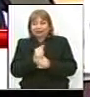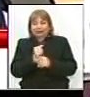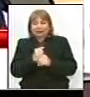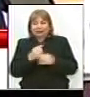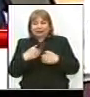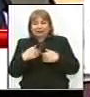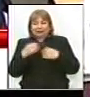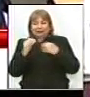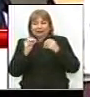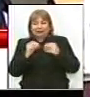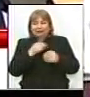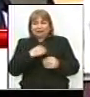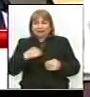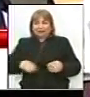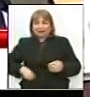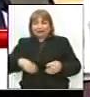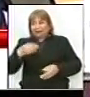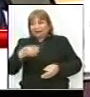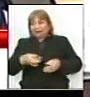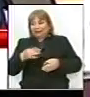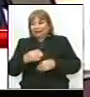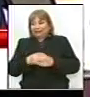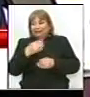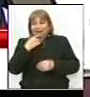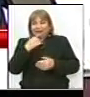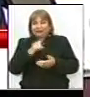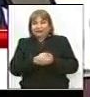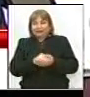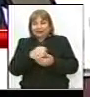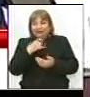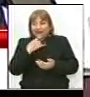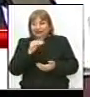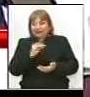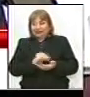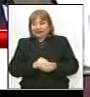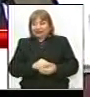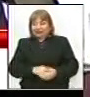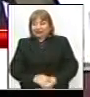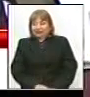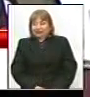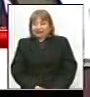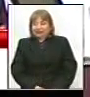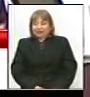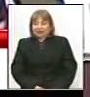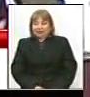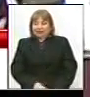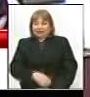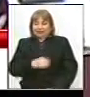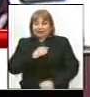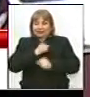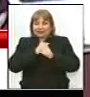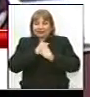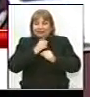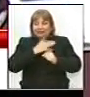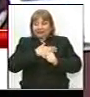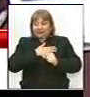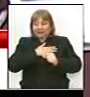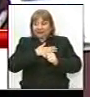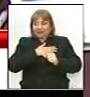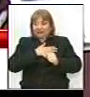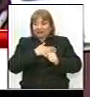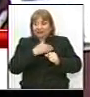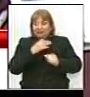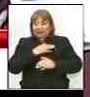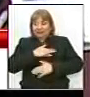en el ministerio de justicia y además leído leído más el presidente si hubiera dependido de mí estos por lo menos se